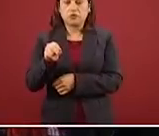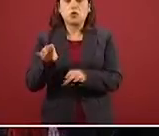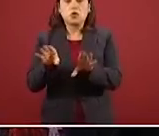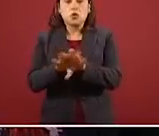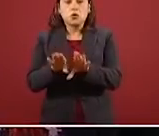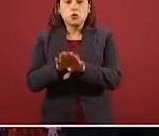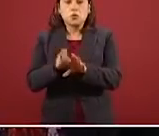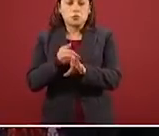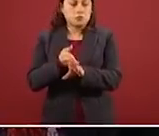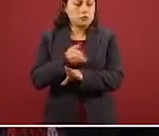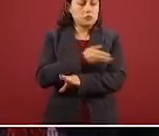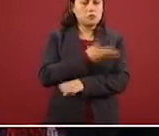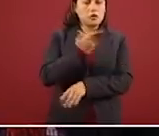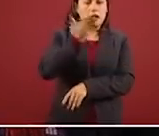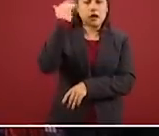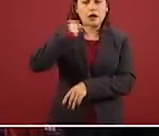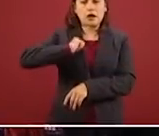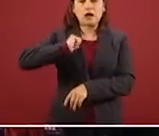Salinas.